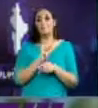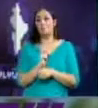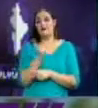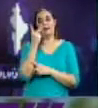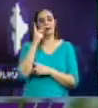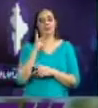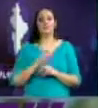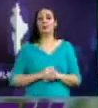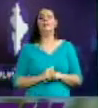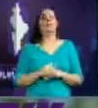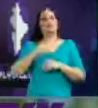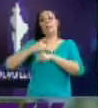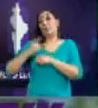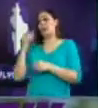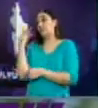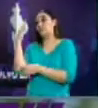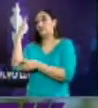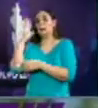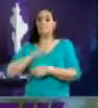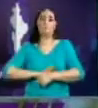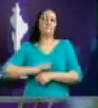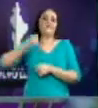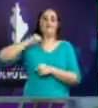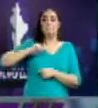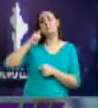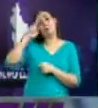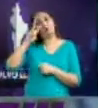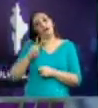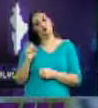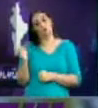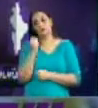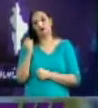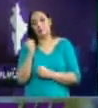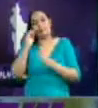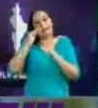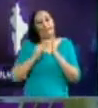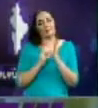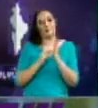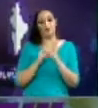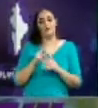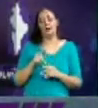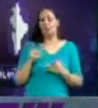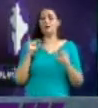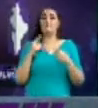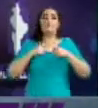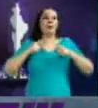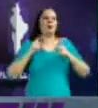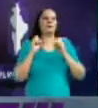arbolado adulto por fortuna fue mínimo las corporaciones que apoyaron durante el incendio